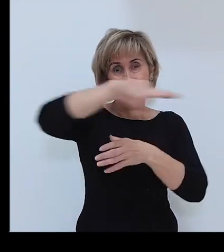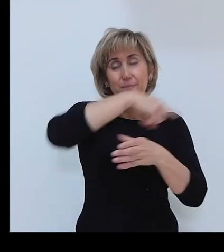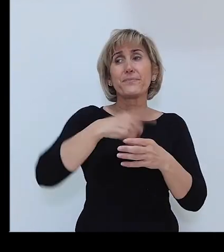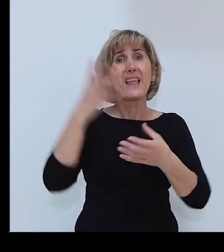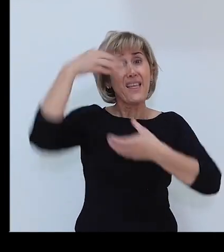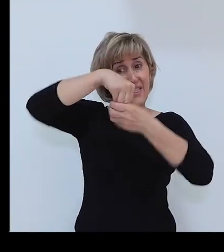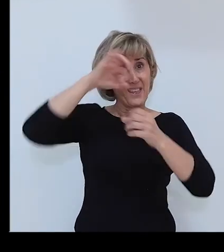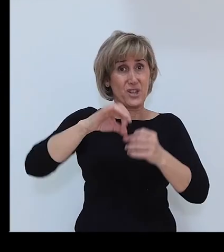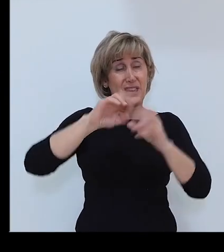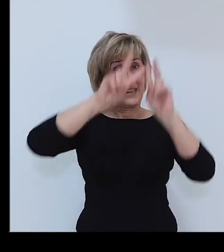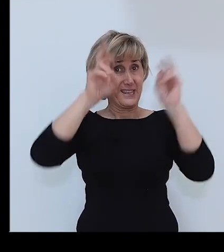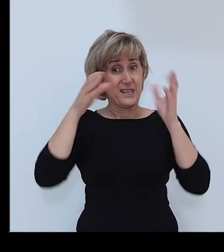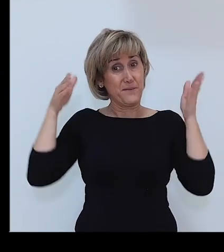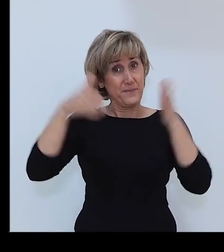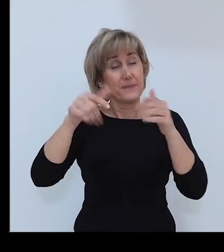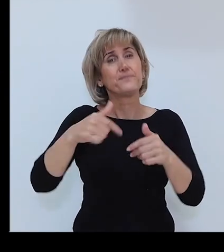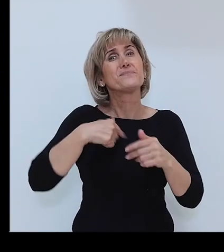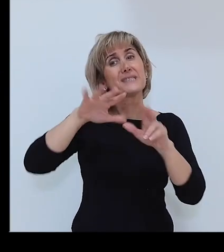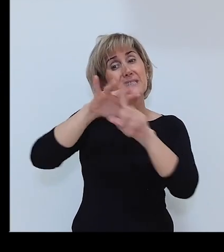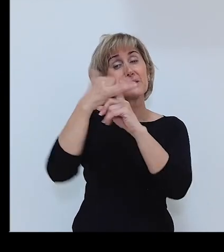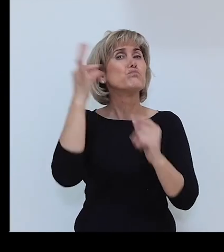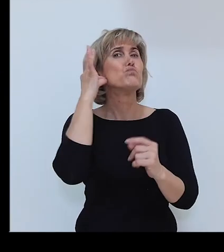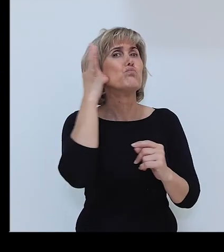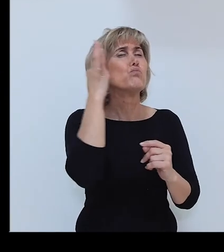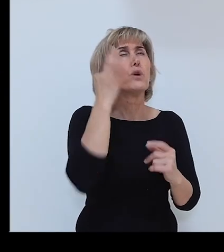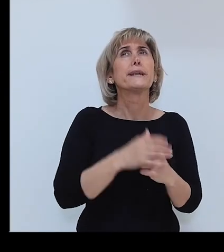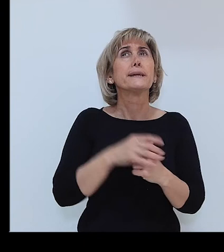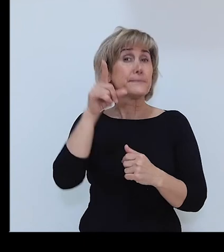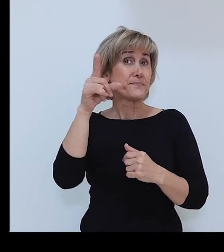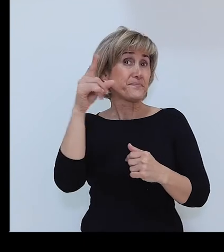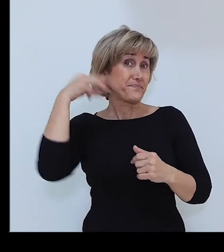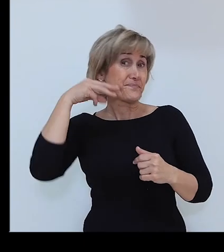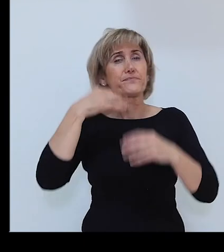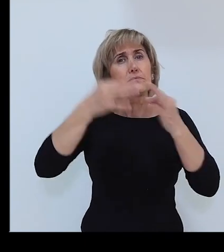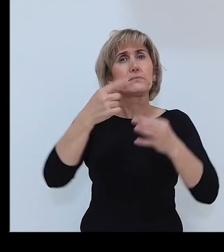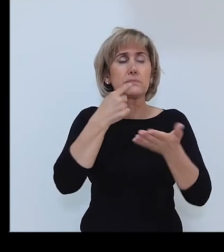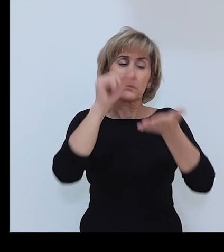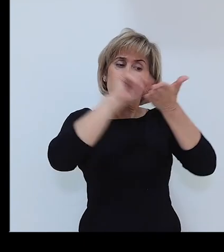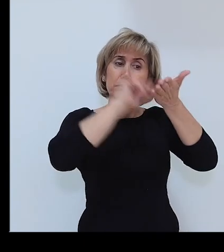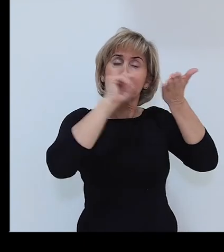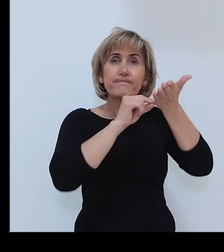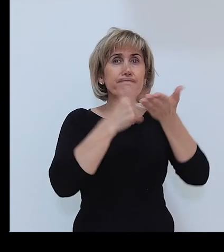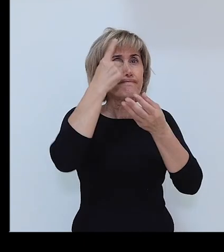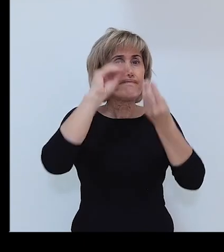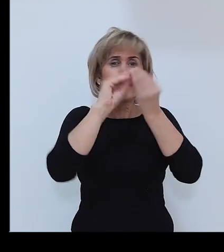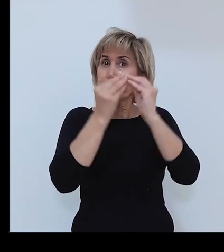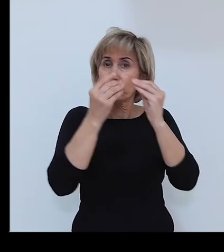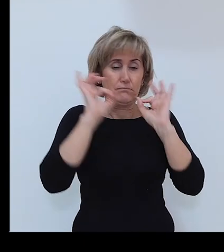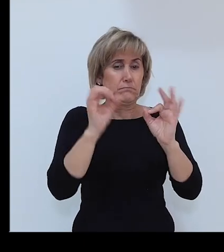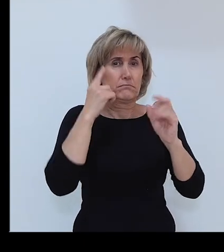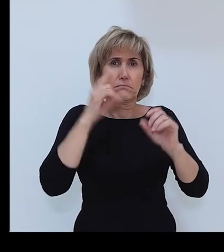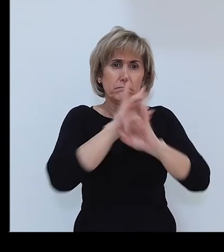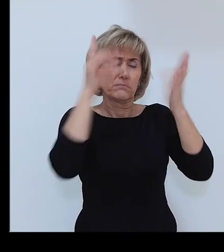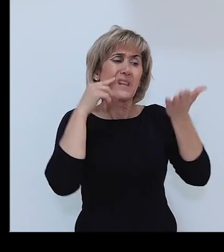también quienes formamos parte de este grupo, ¿no? Dentro de esas líneas pues, estaría la situación de las mujeres. Ya siempre en estos